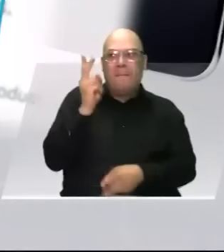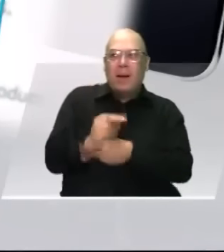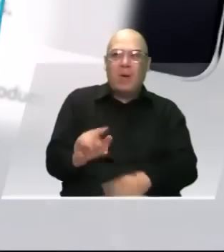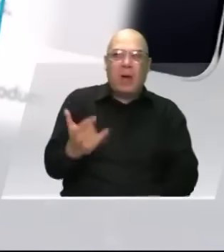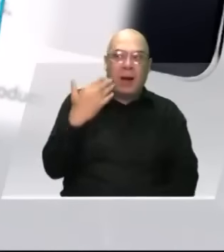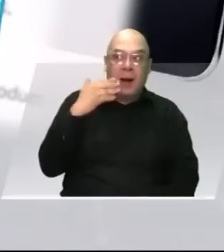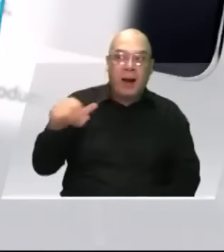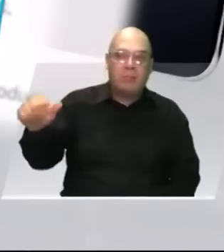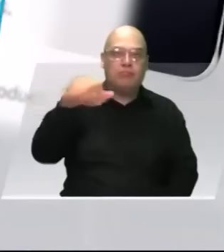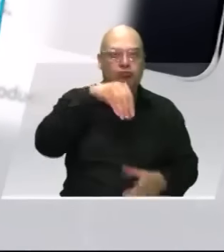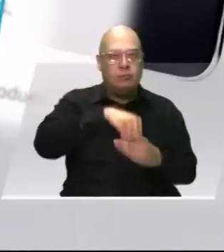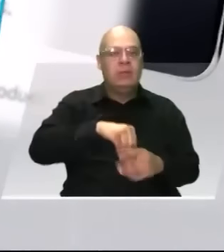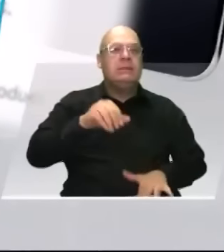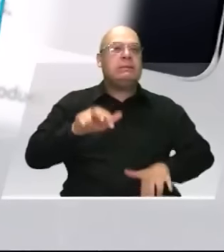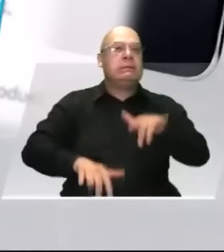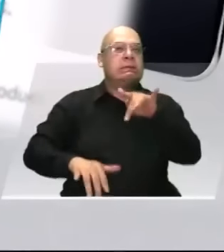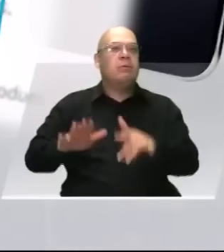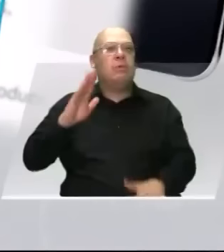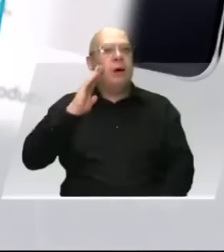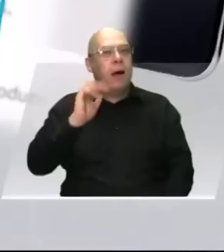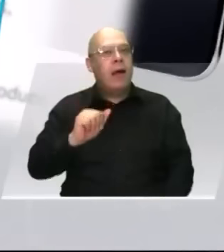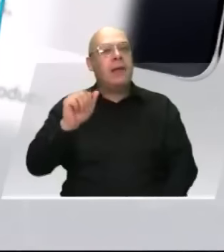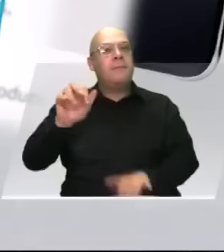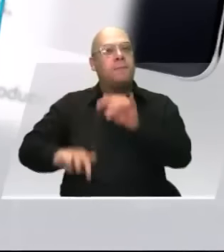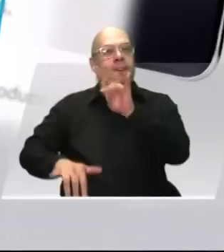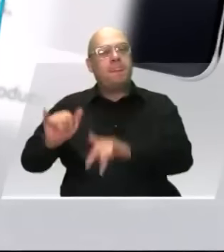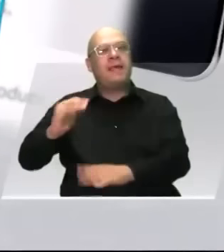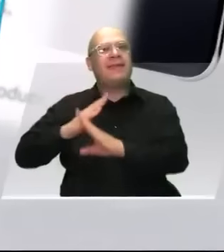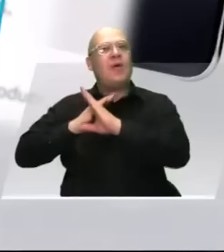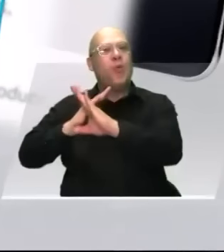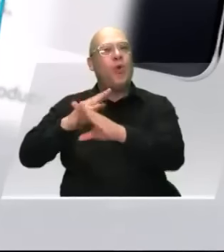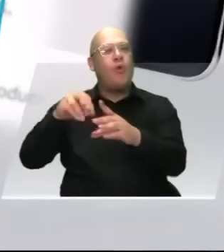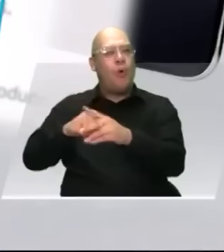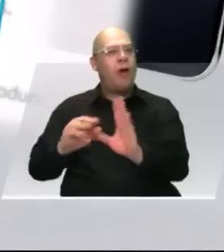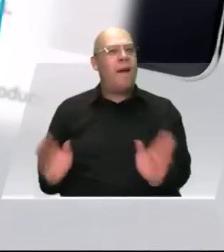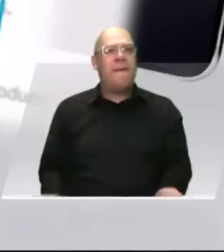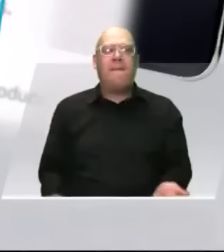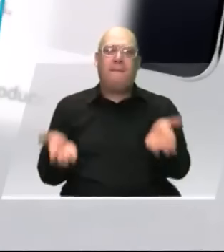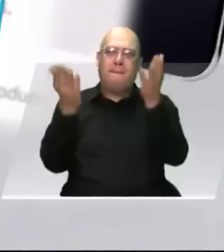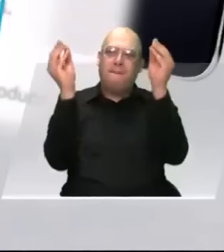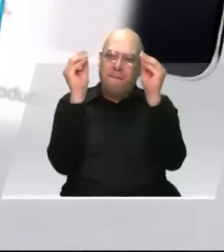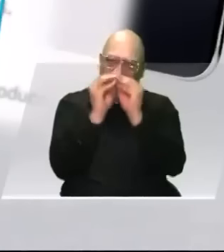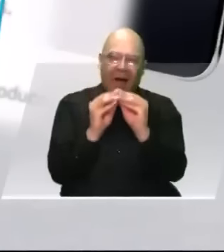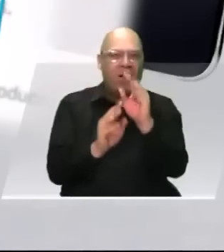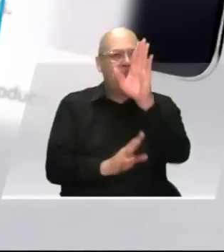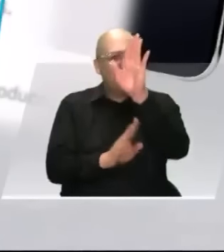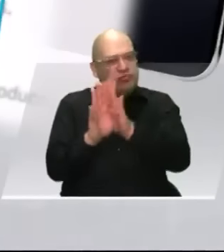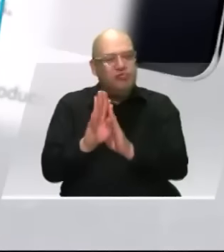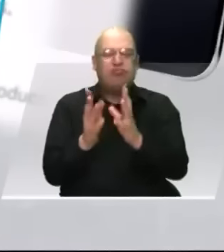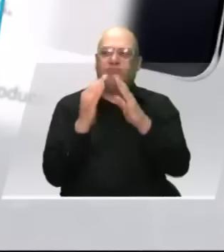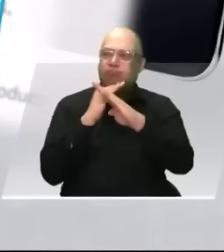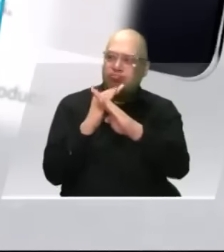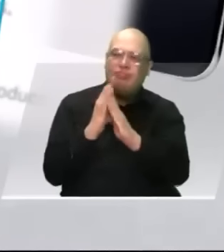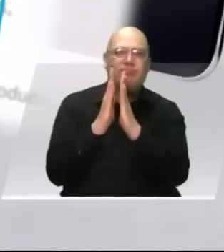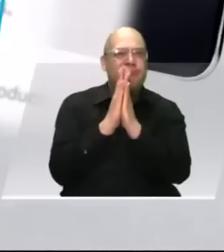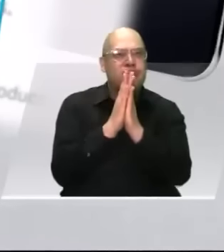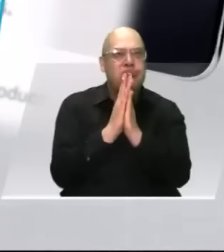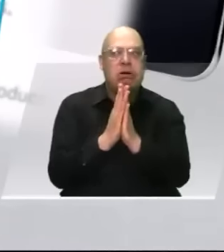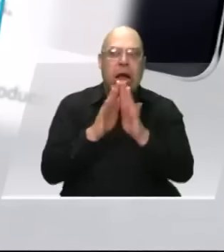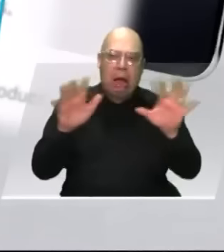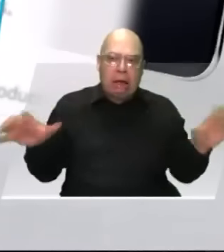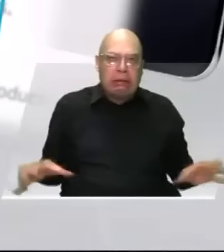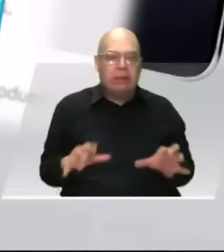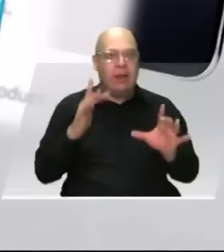la Secretaría de las Mujeres y la Secretaría de Seguridad que avancemos con la mayor celeridad en acciones a través de la mesa de